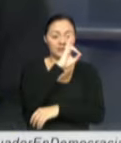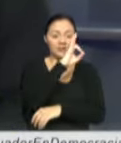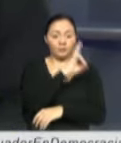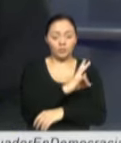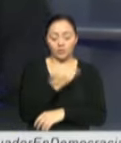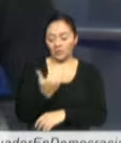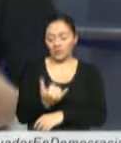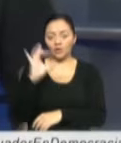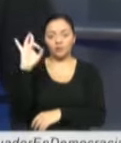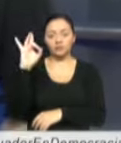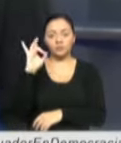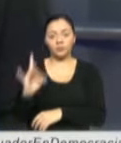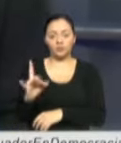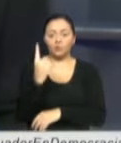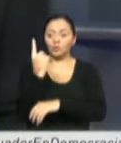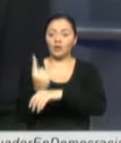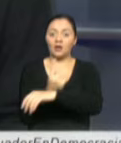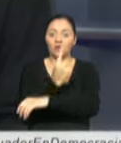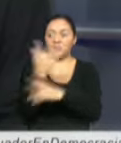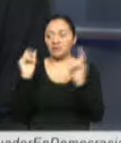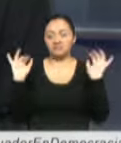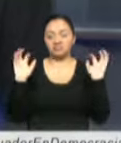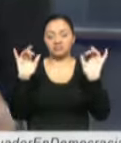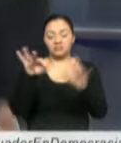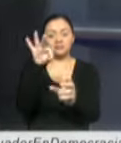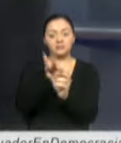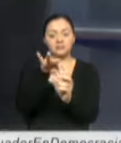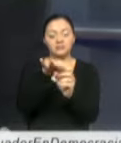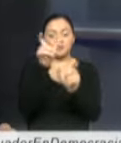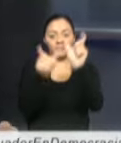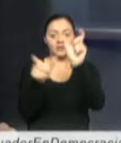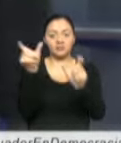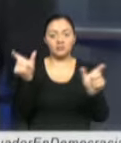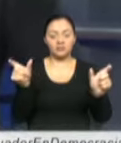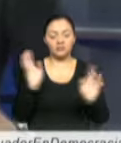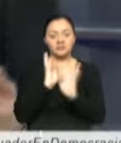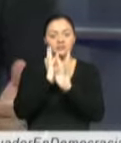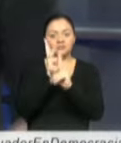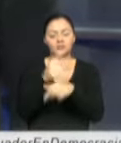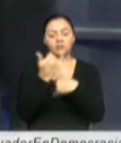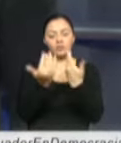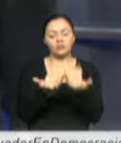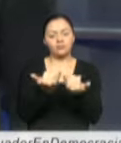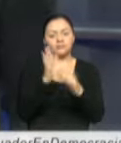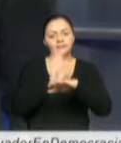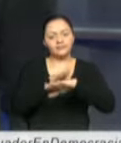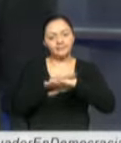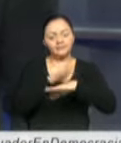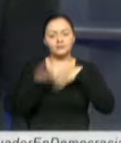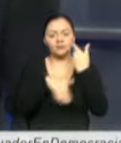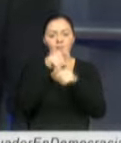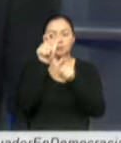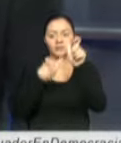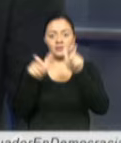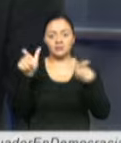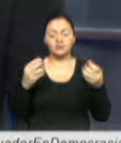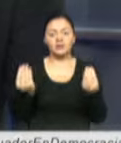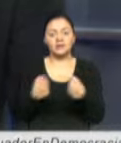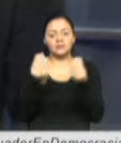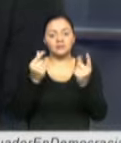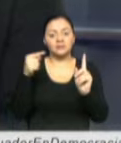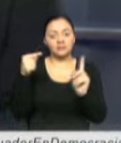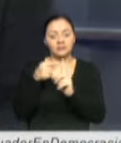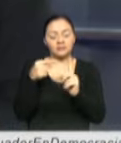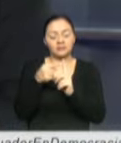las juntas receptoras del voto para que los ciudadanos puedan acercarse, y hacemos ese llamado también para que durante todas